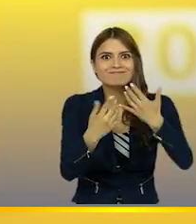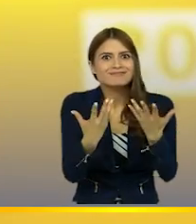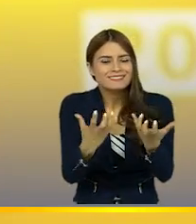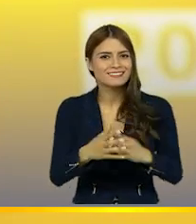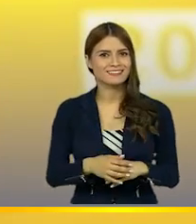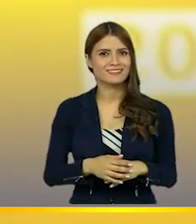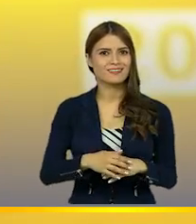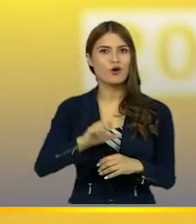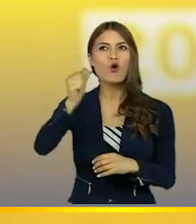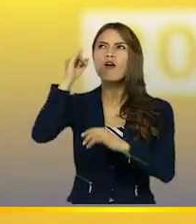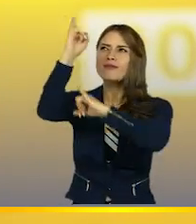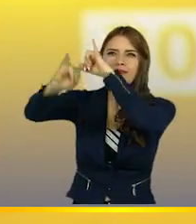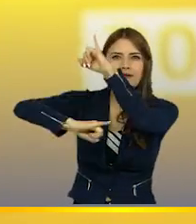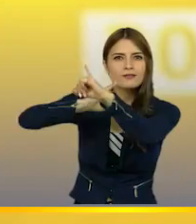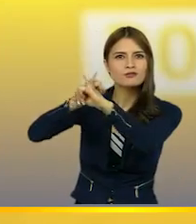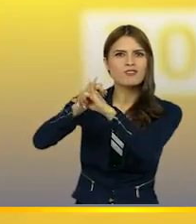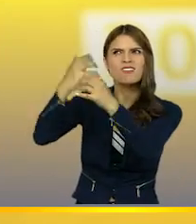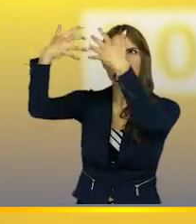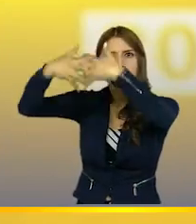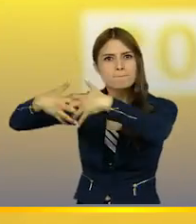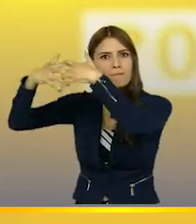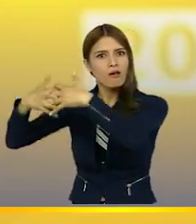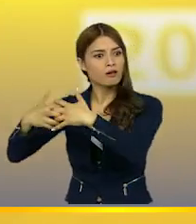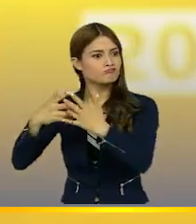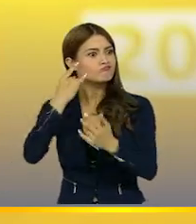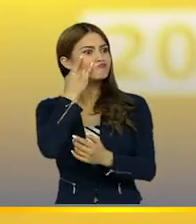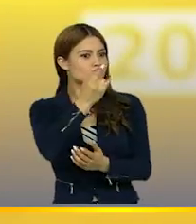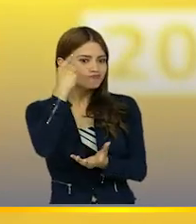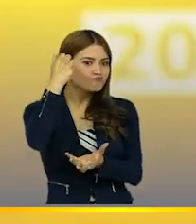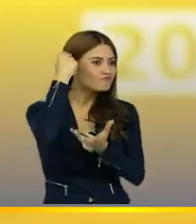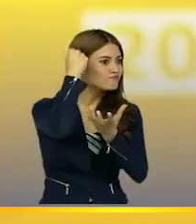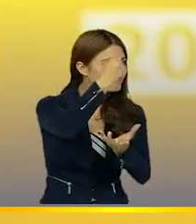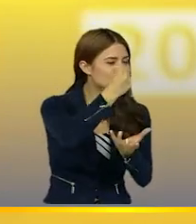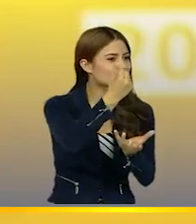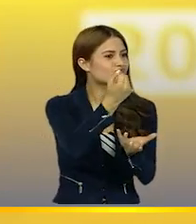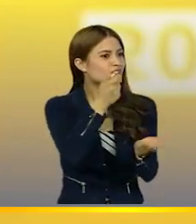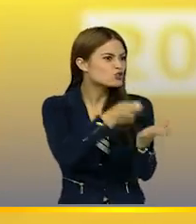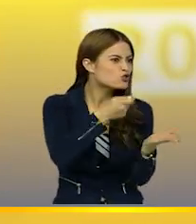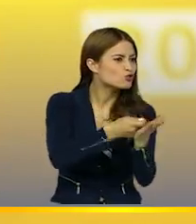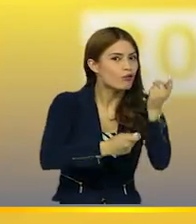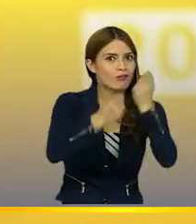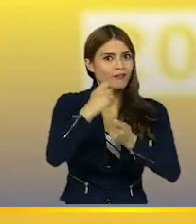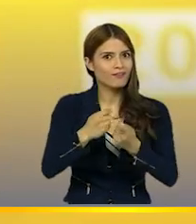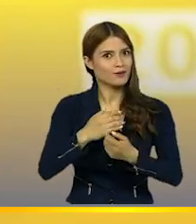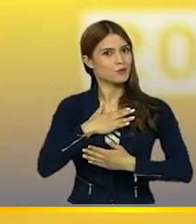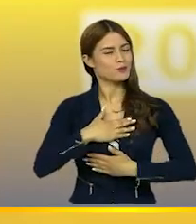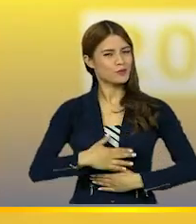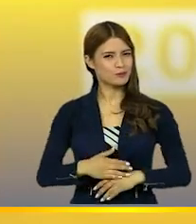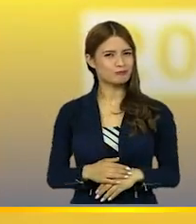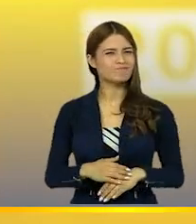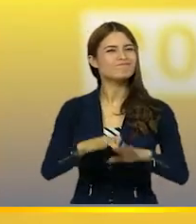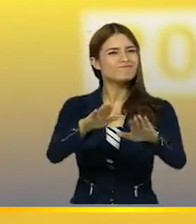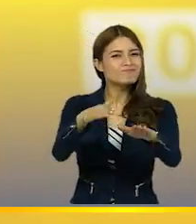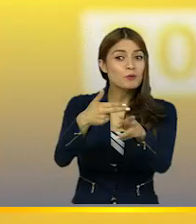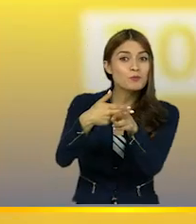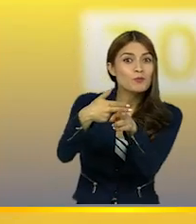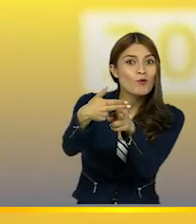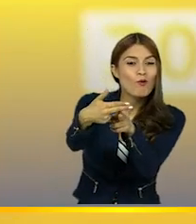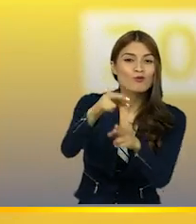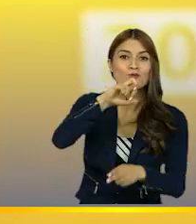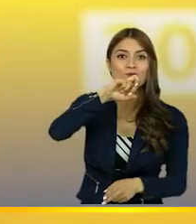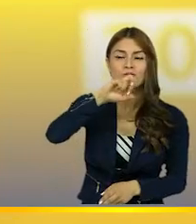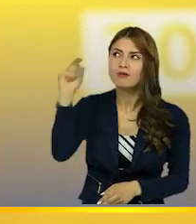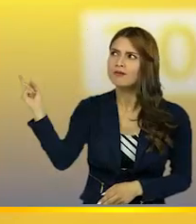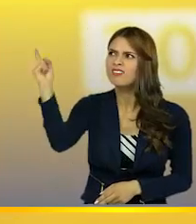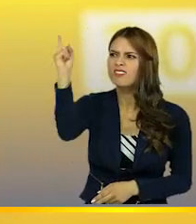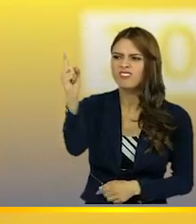quieren conocer. ¿Y cómo vamos a recibir a nuestro querido visitante? Con mucha emoción